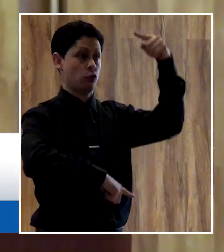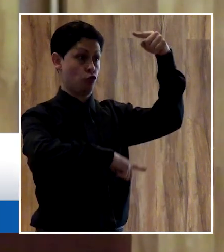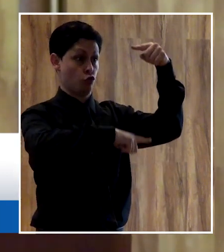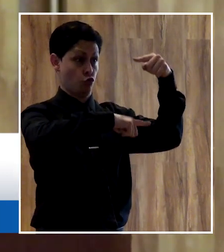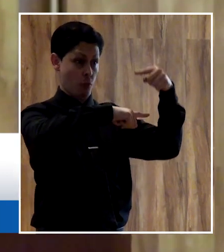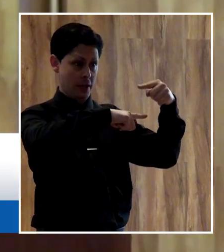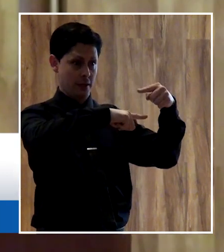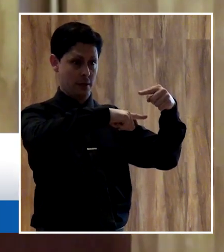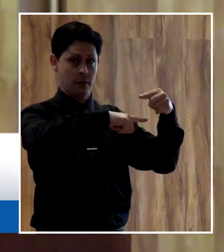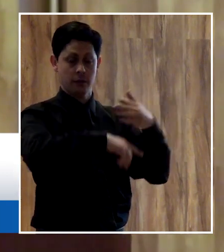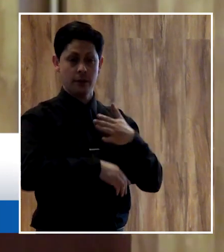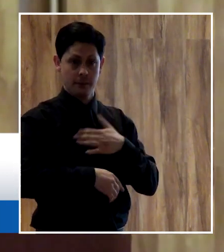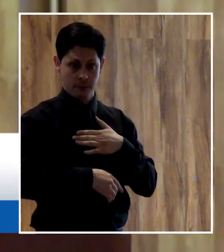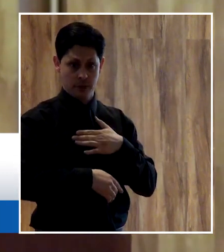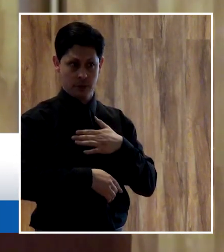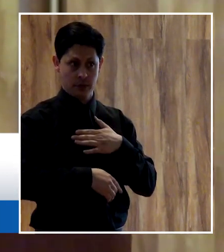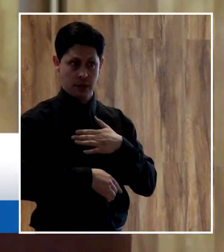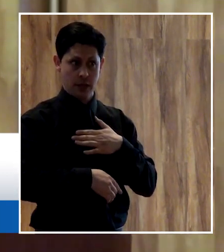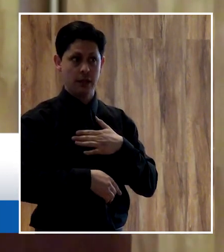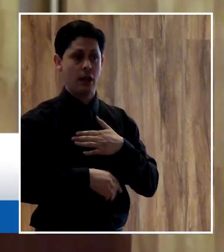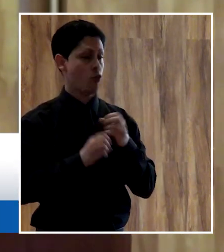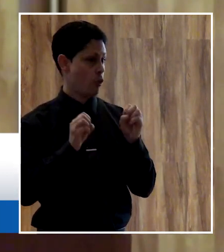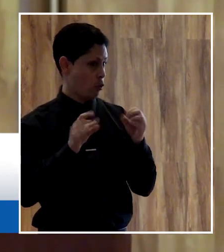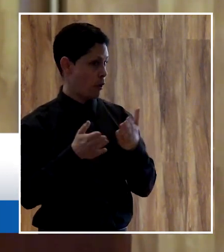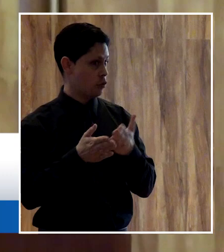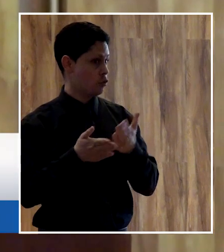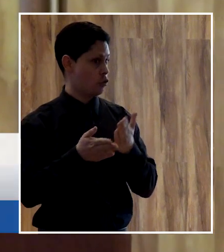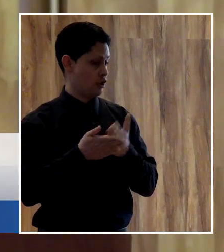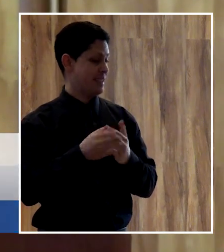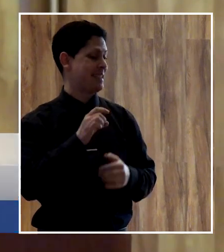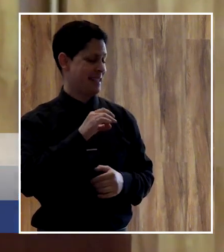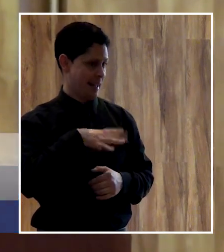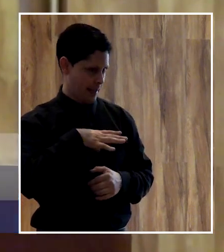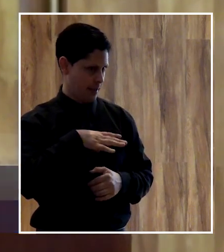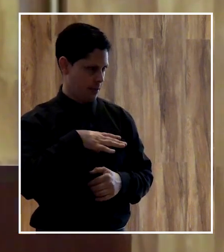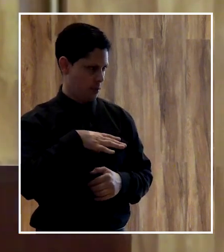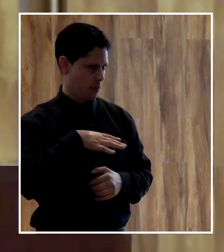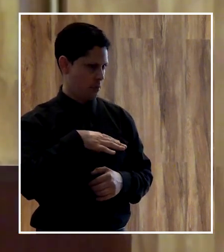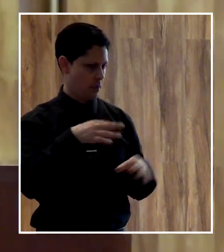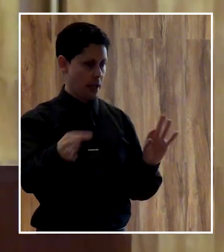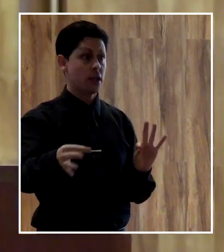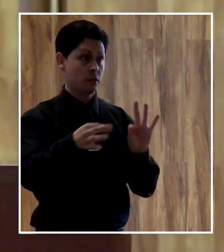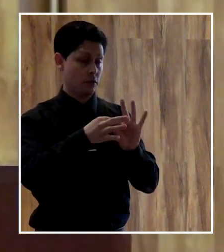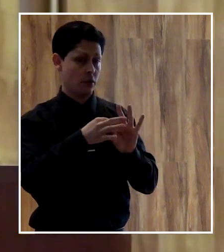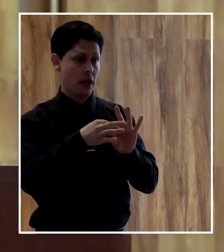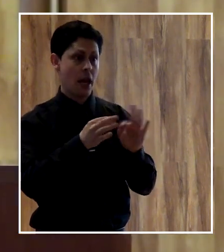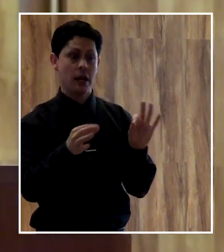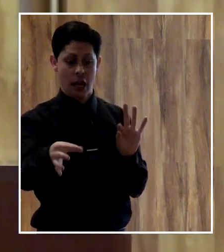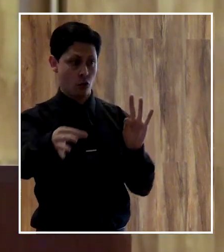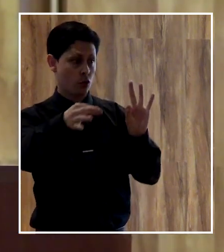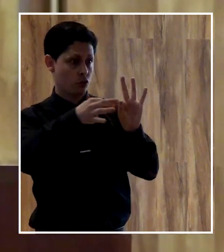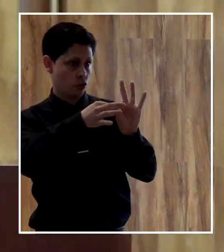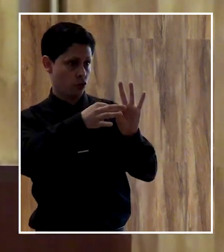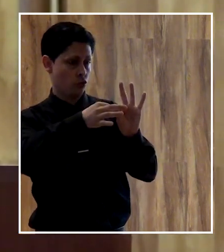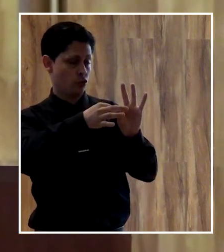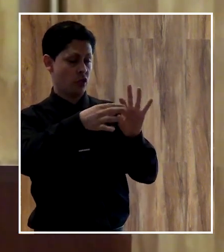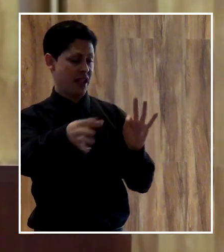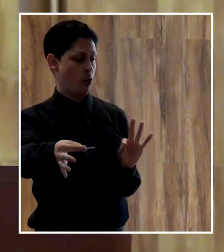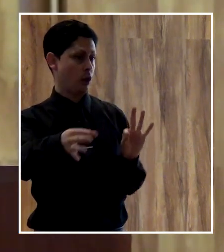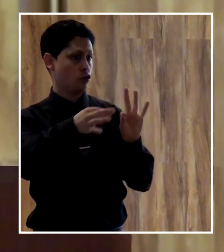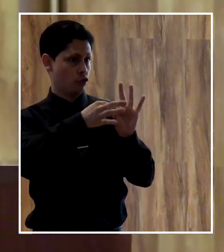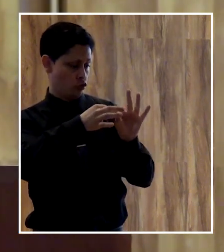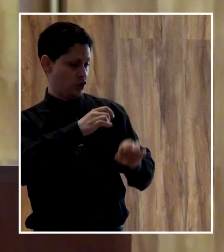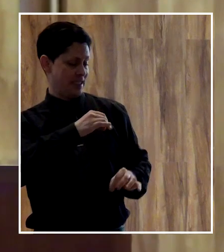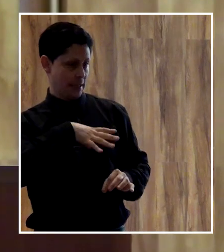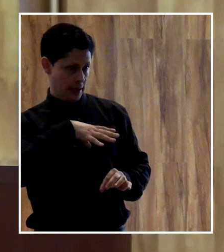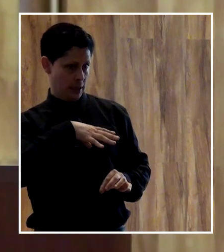mi relación con la educación chilena y con la sociedad chilena, podríamos decir, mi inserción en